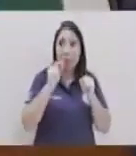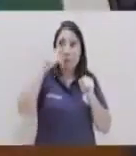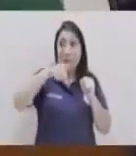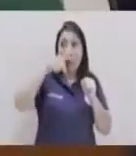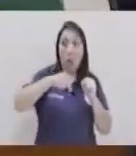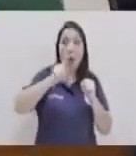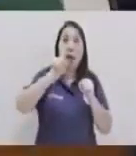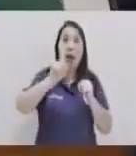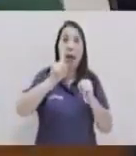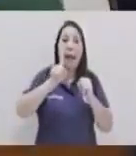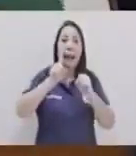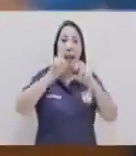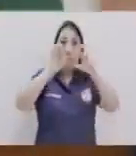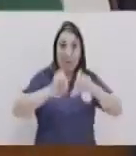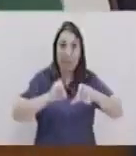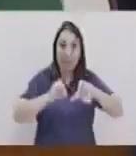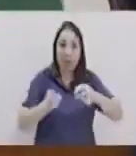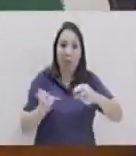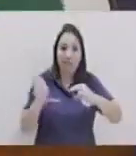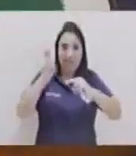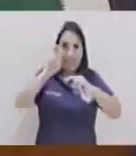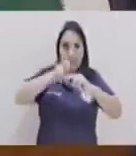Ajá.